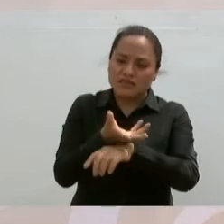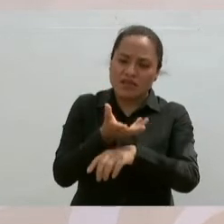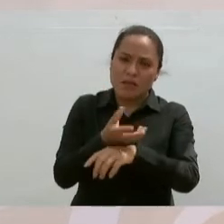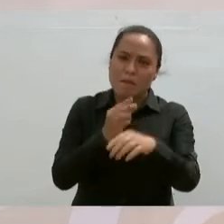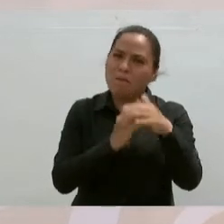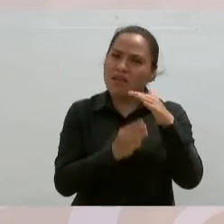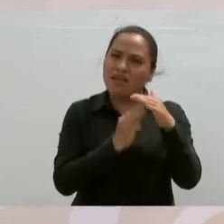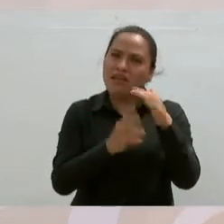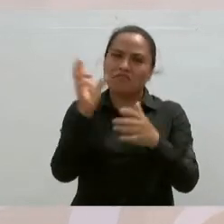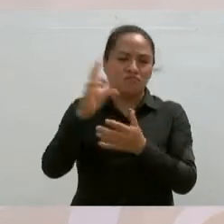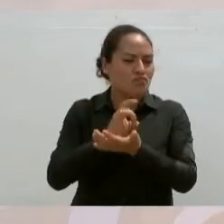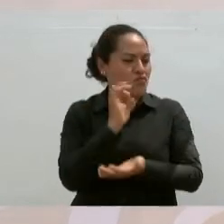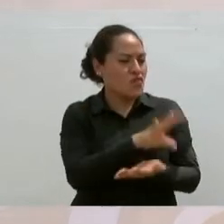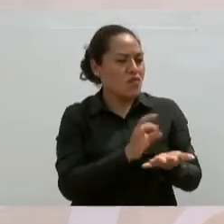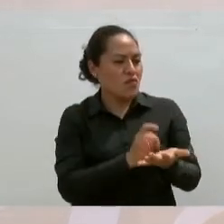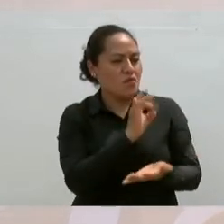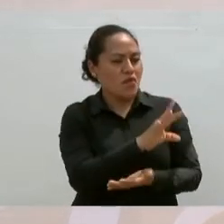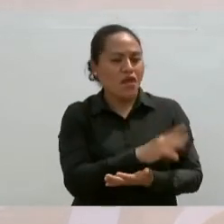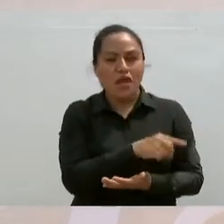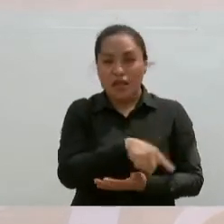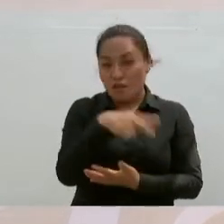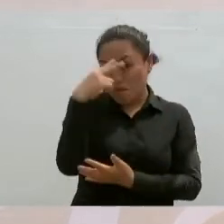Unidos. Todos